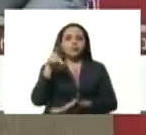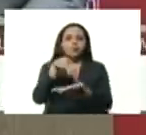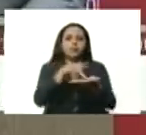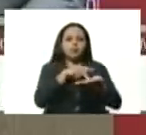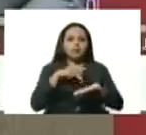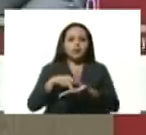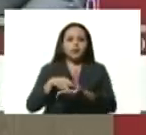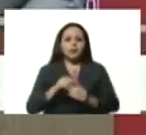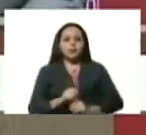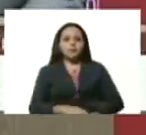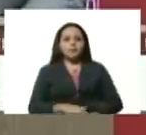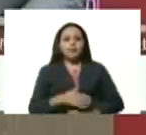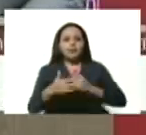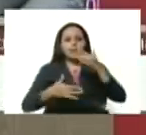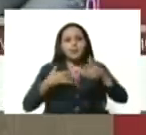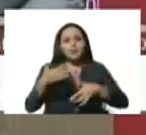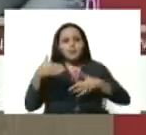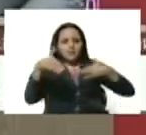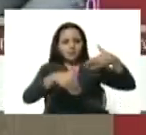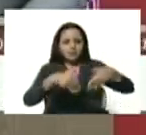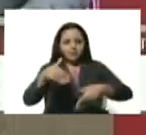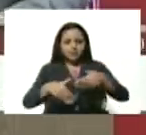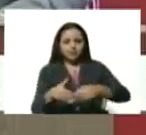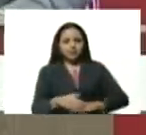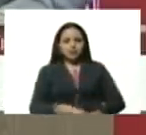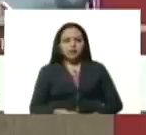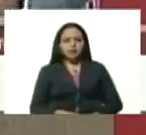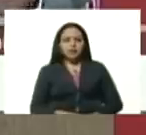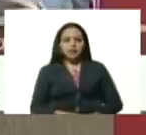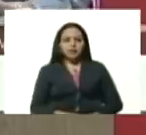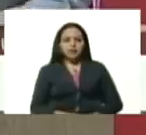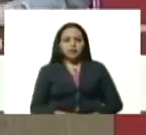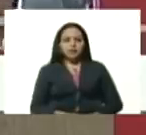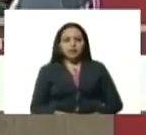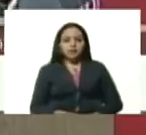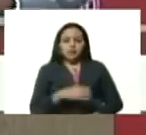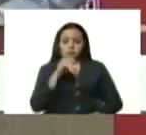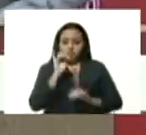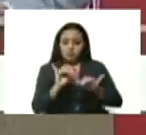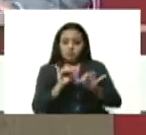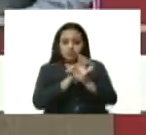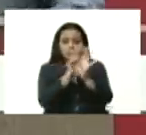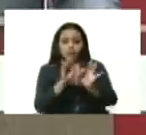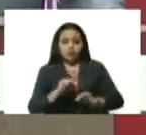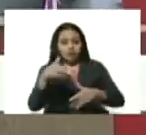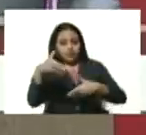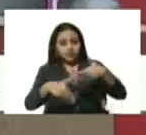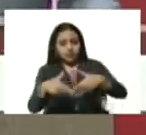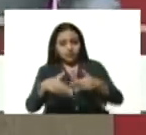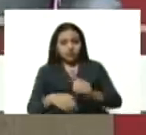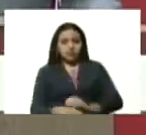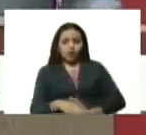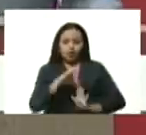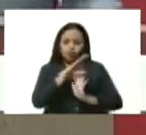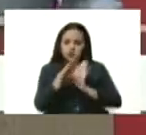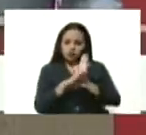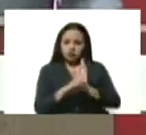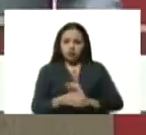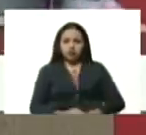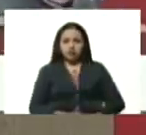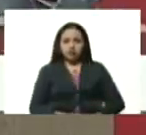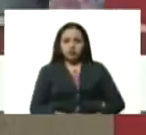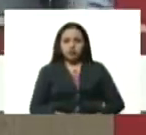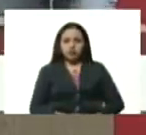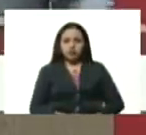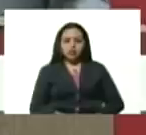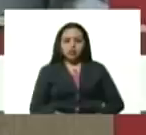participación en eventos electorales para, de esa forma, de formas electorales, constitucionales,